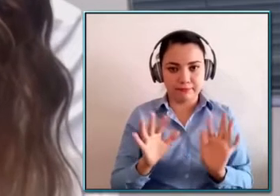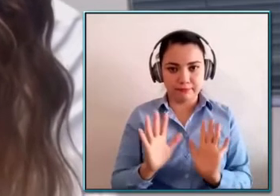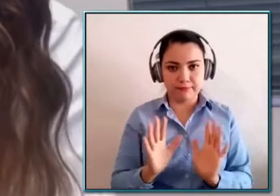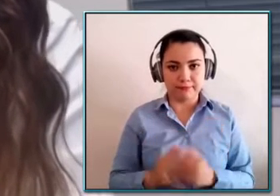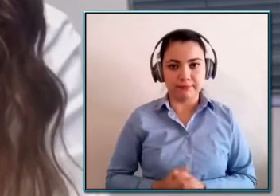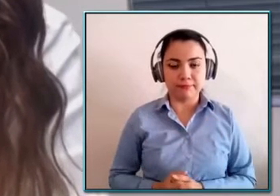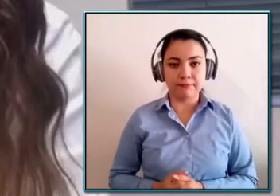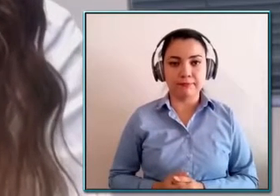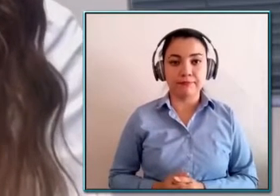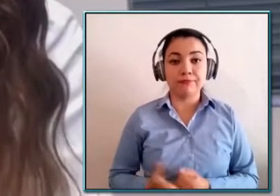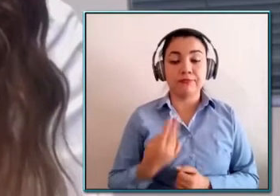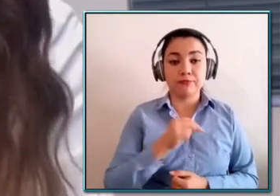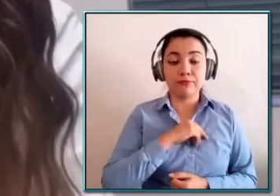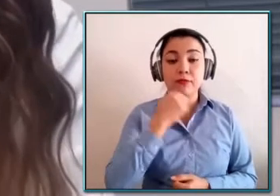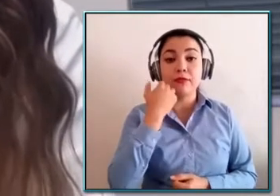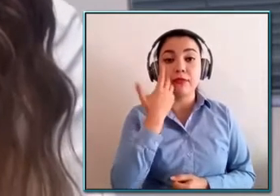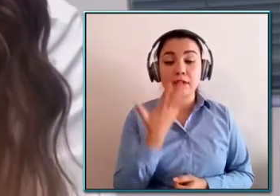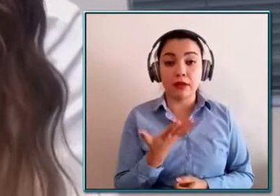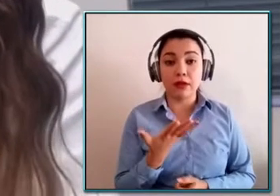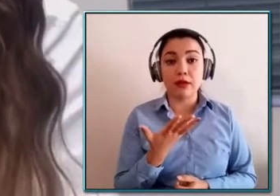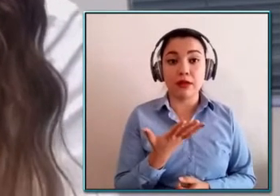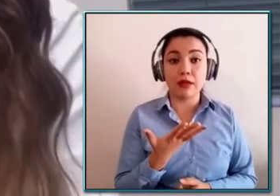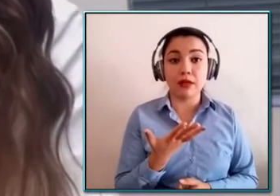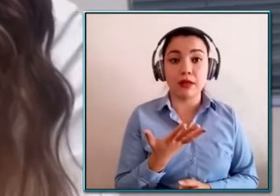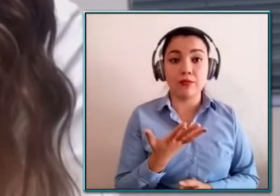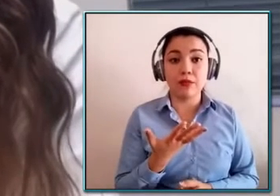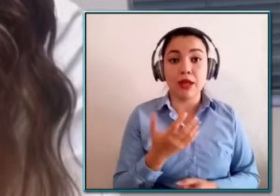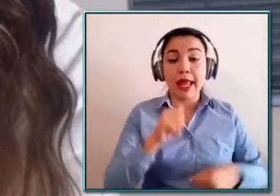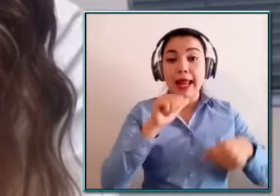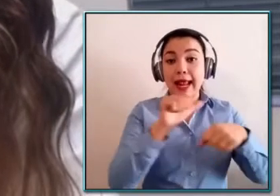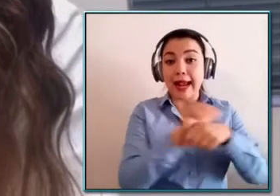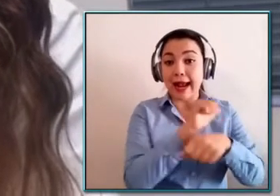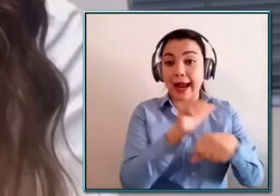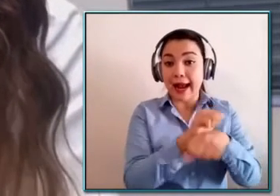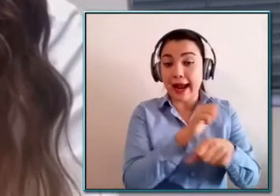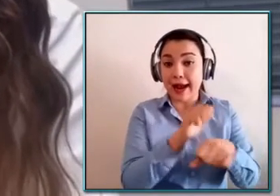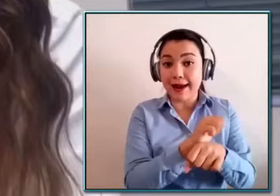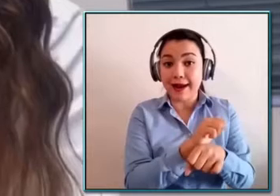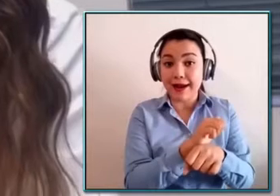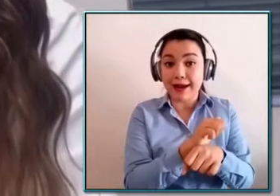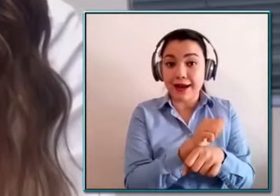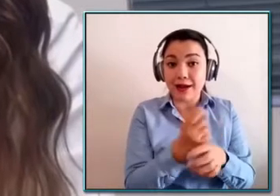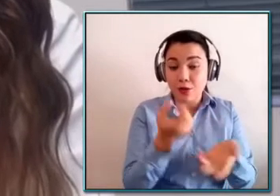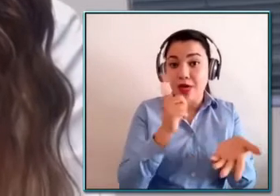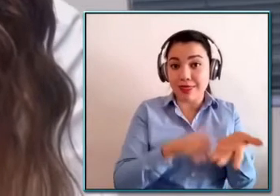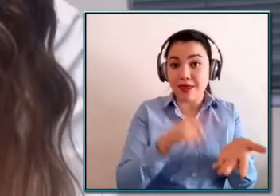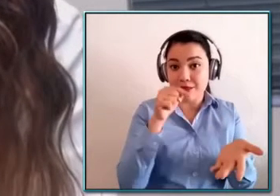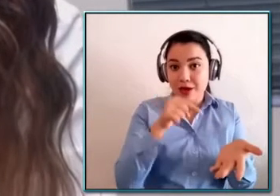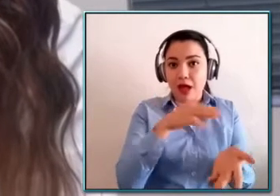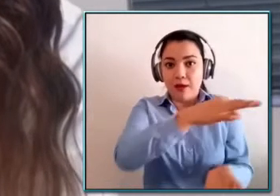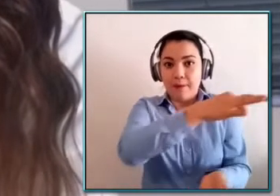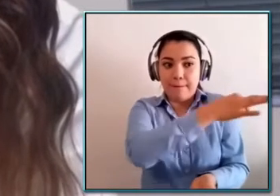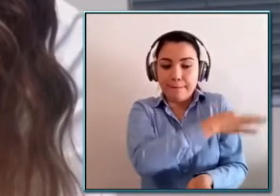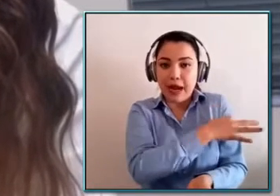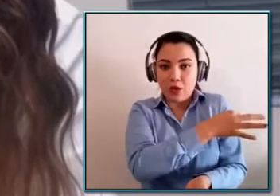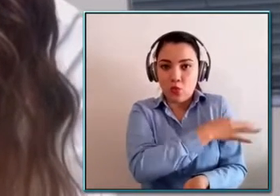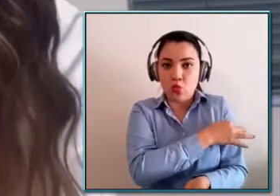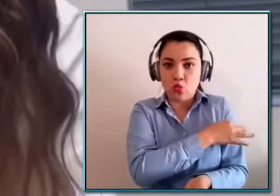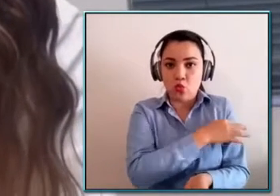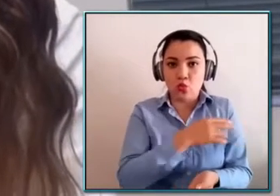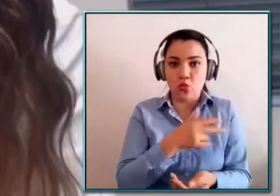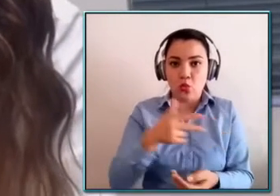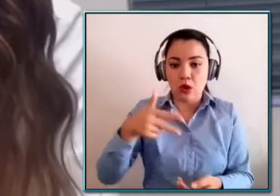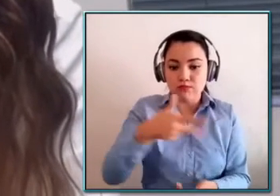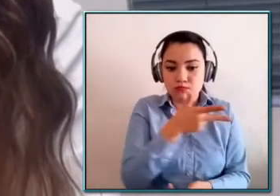con lo que es la vacunación en el automóvil un 'drive through' que vamos a llevar a cabo en varias partes de lo que es son en la ciudad de chihuahua